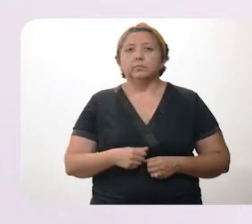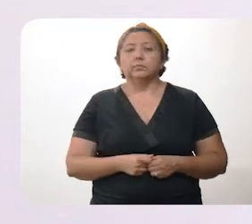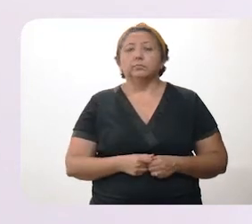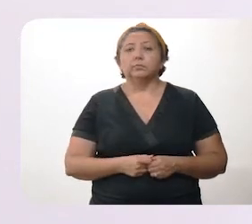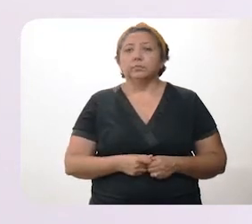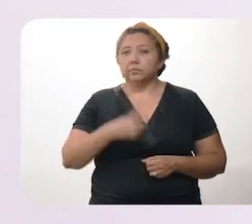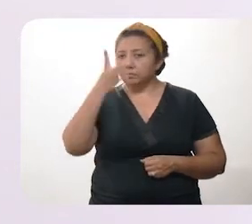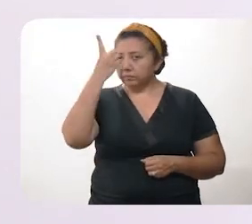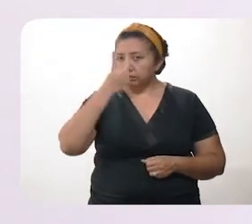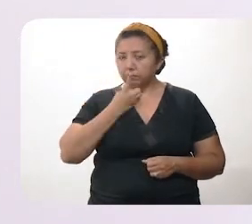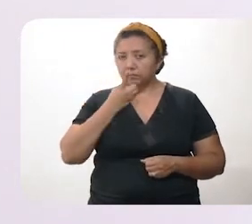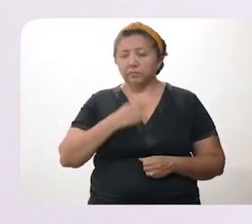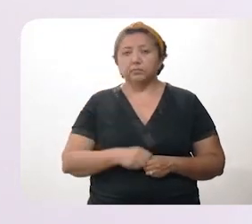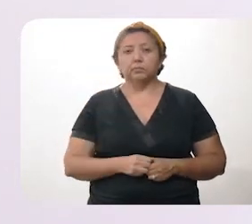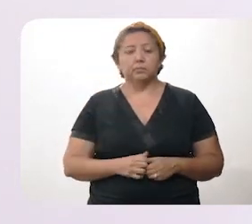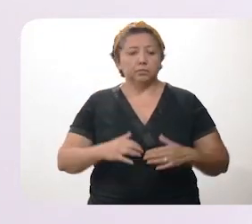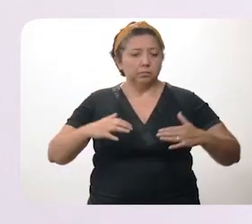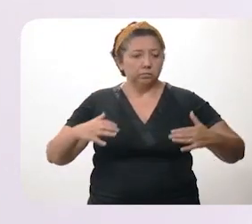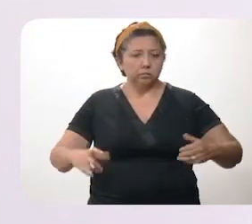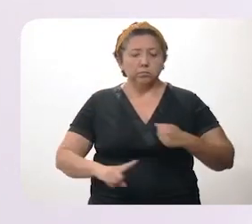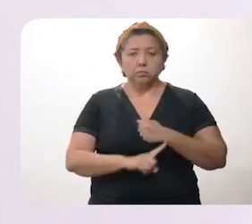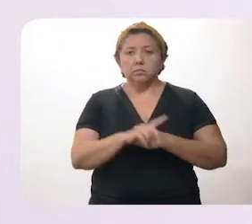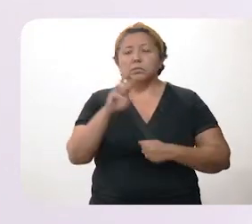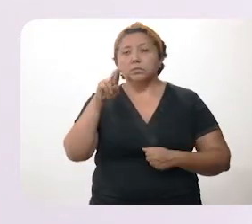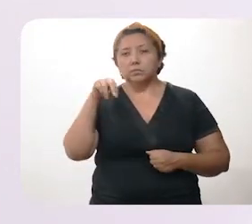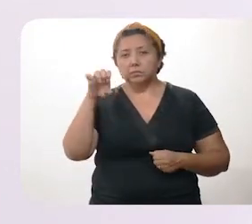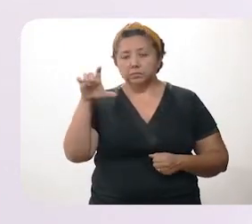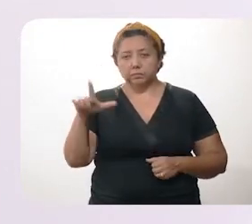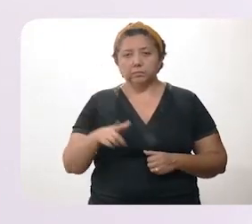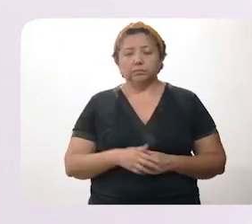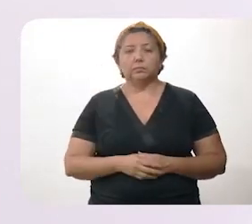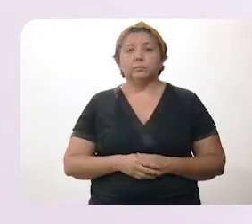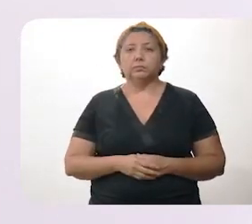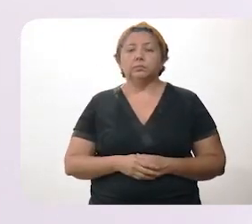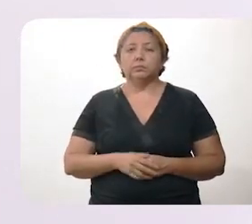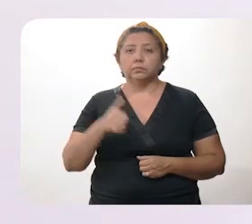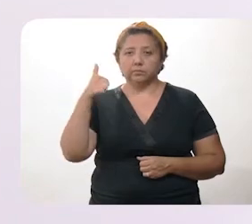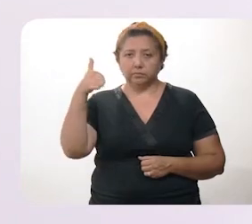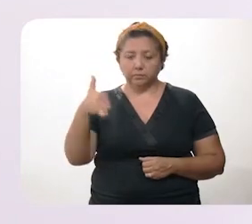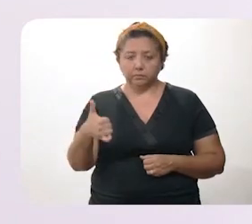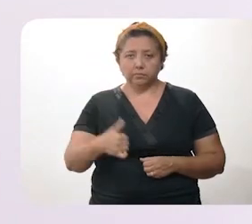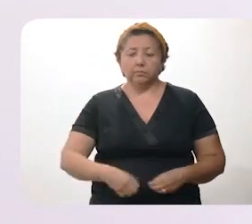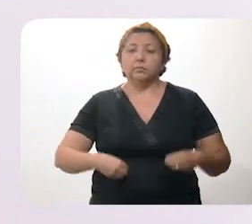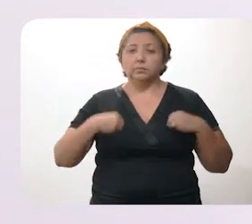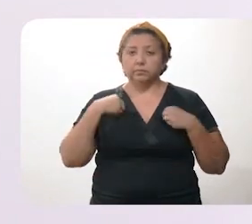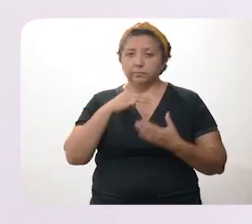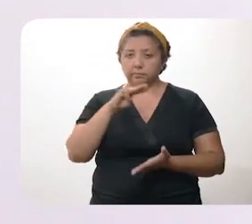sistémica, diabetes mellitus, obesidad, insuficiencia renal crónica. 6